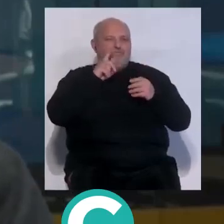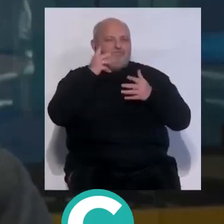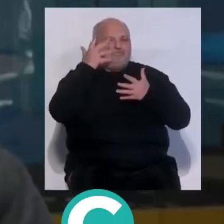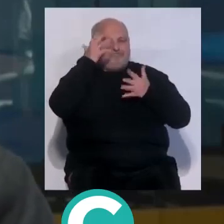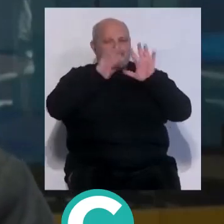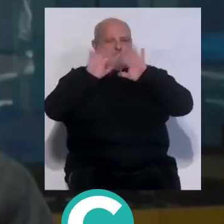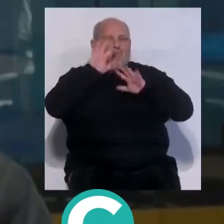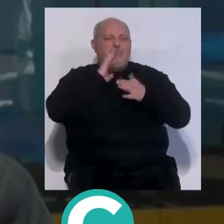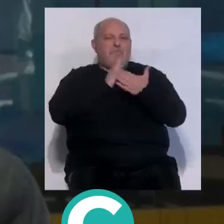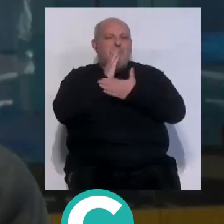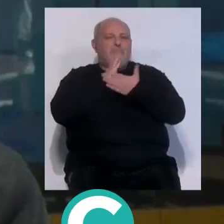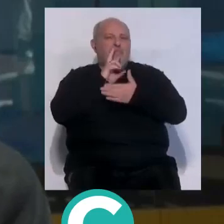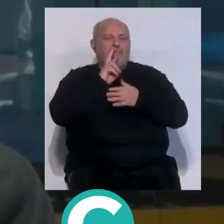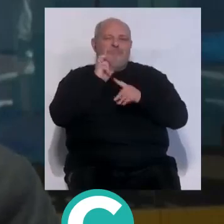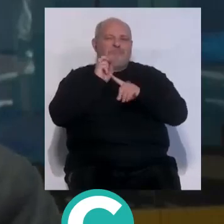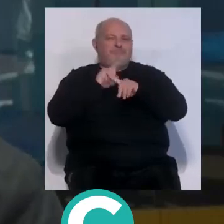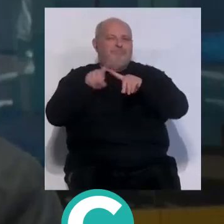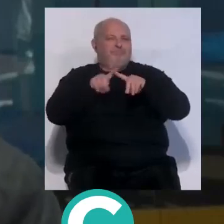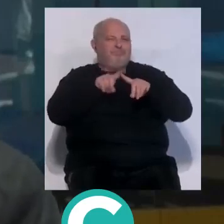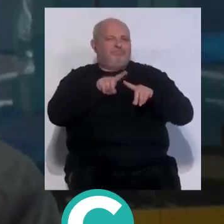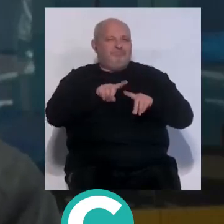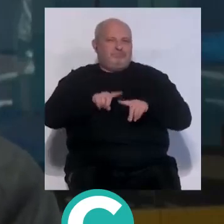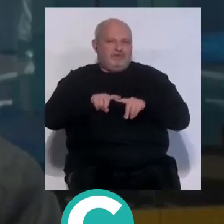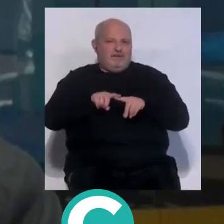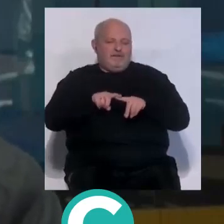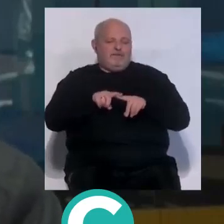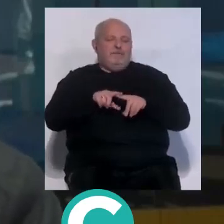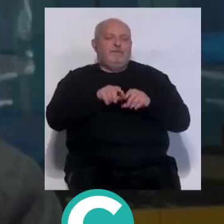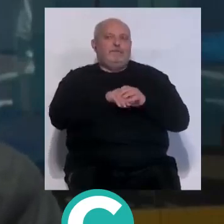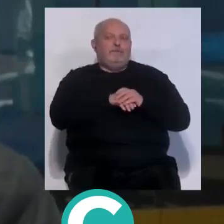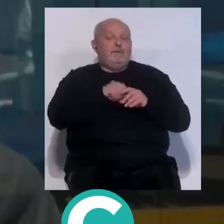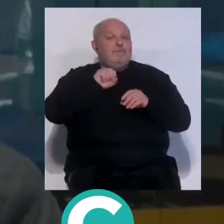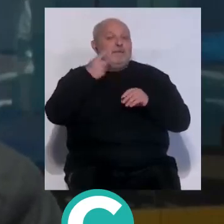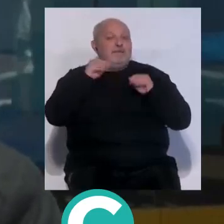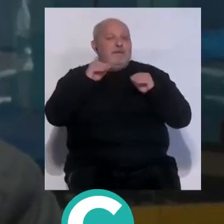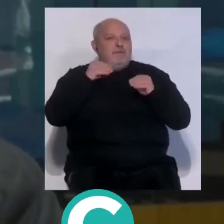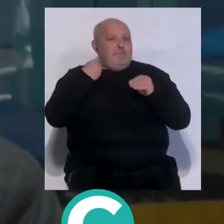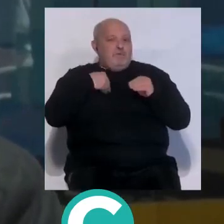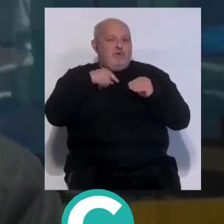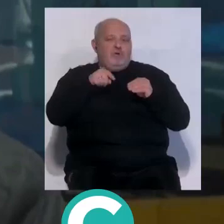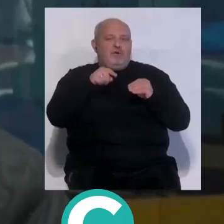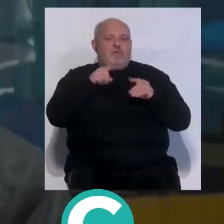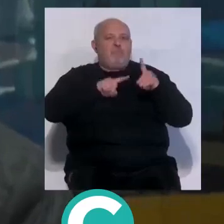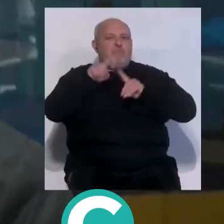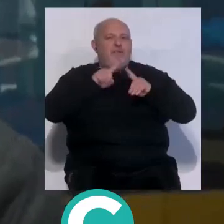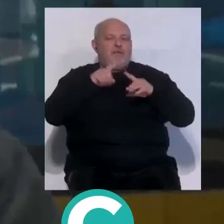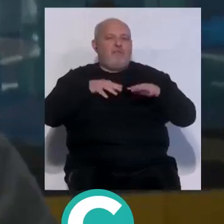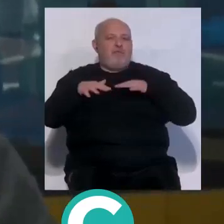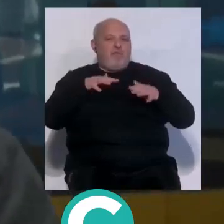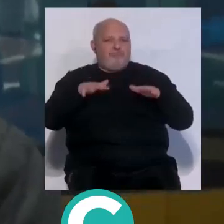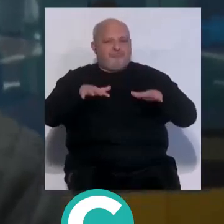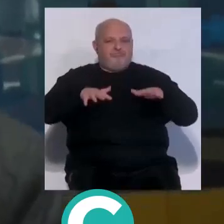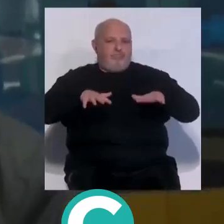que tartamudeas al principio, o sea, hay muchas, pero quizá lo más llamativo pues sea eso, los problemas de